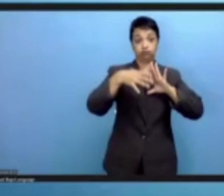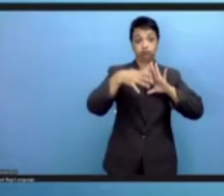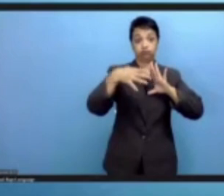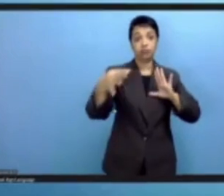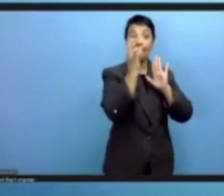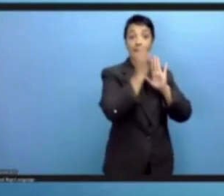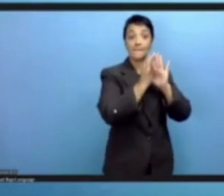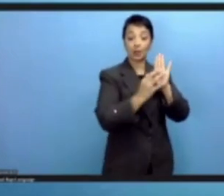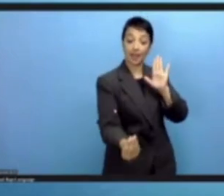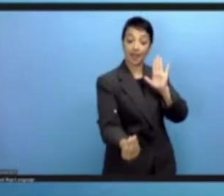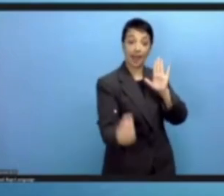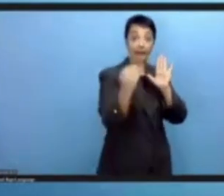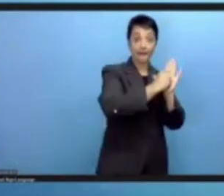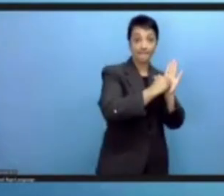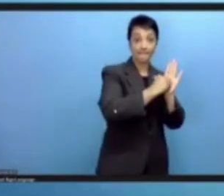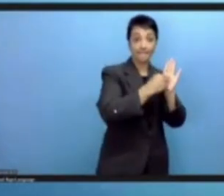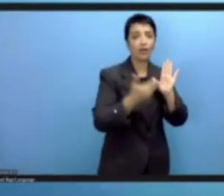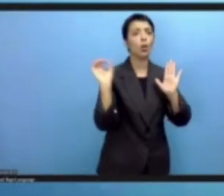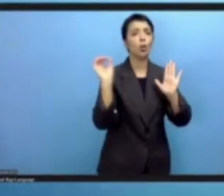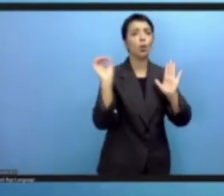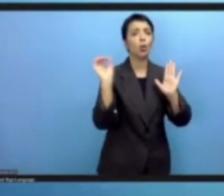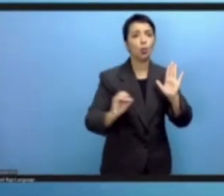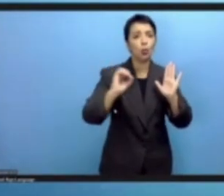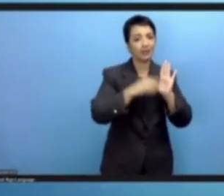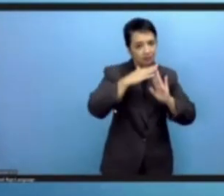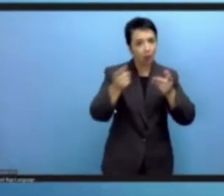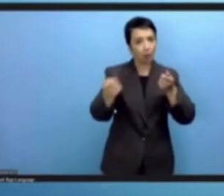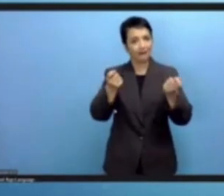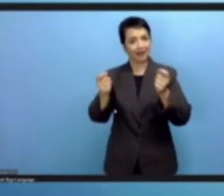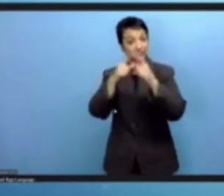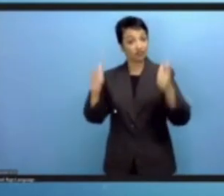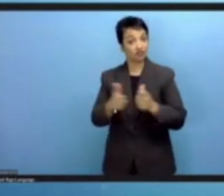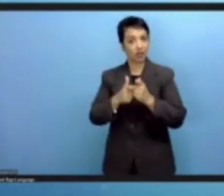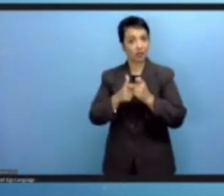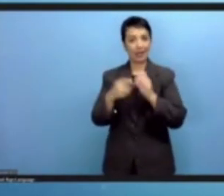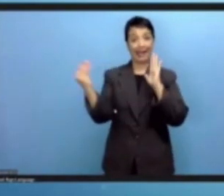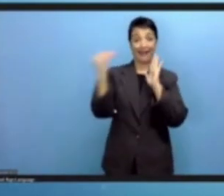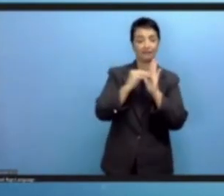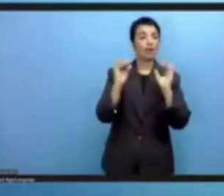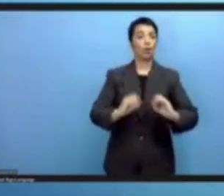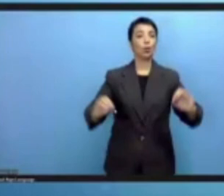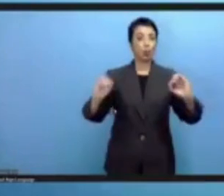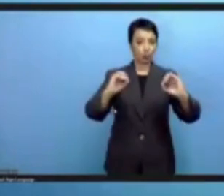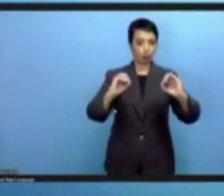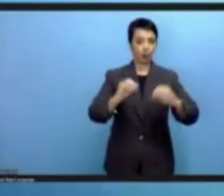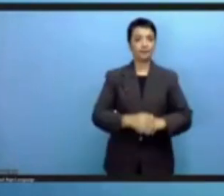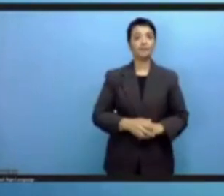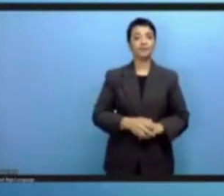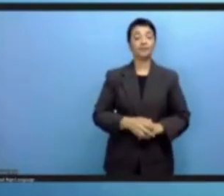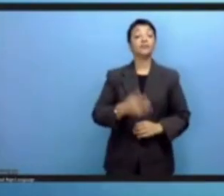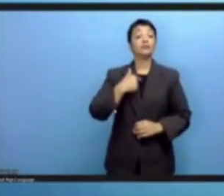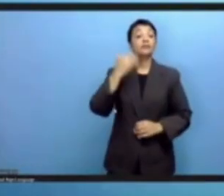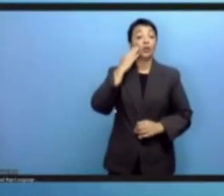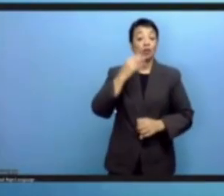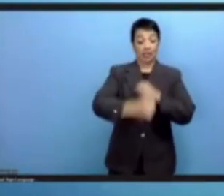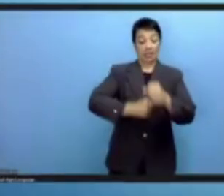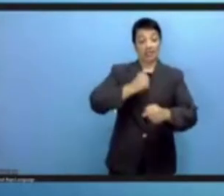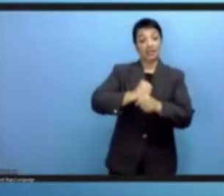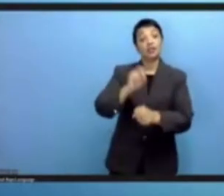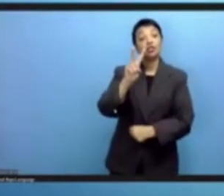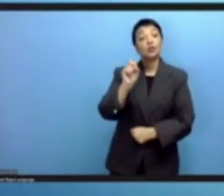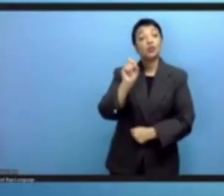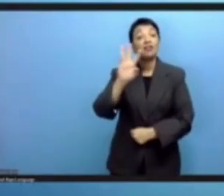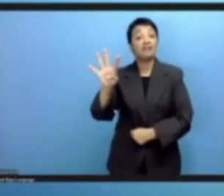que van más allá de las políticas y Marcos de gobernanzas actuales este proceso que